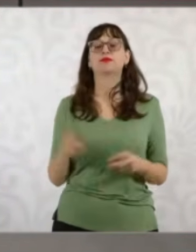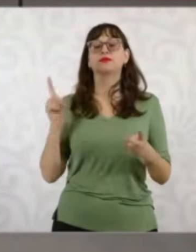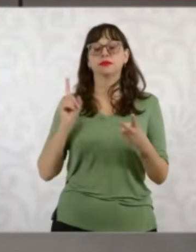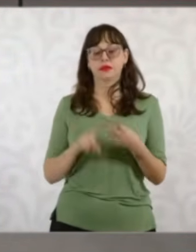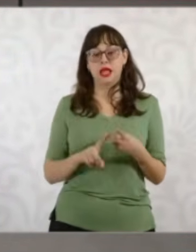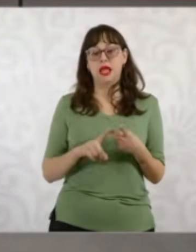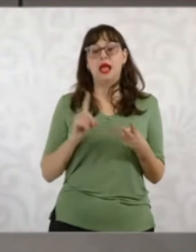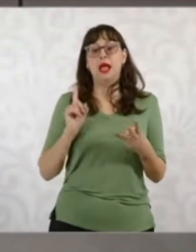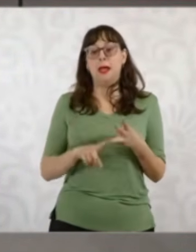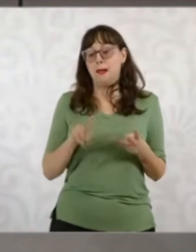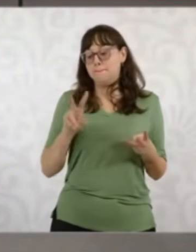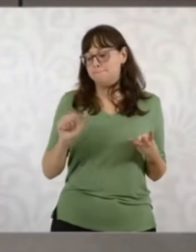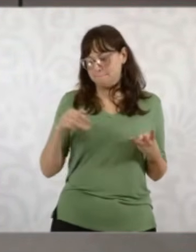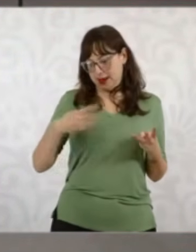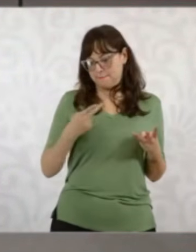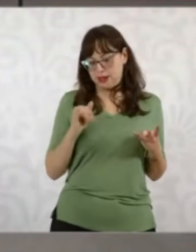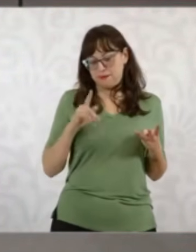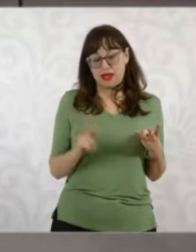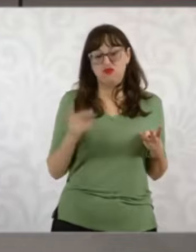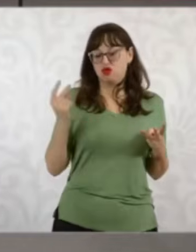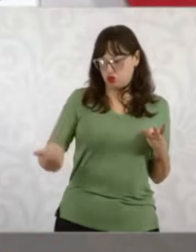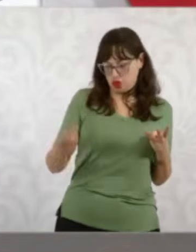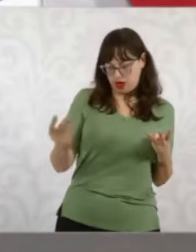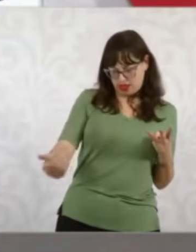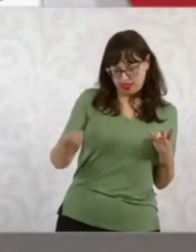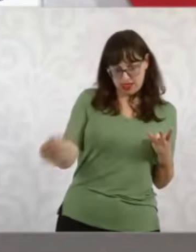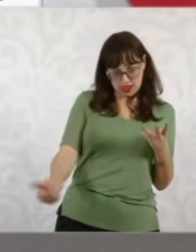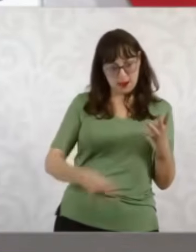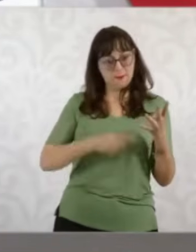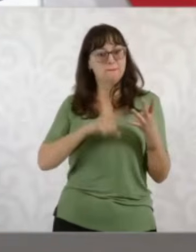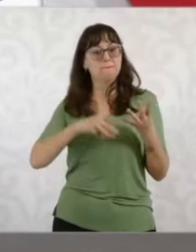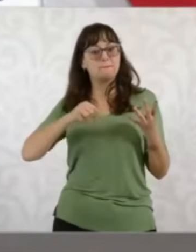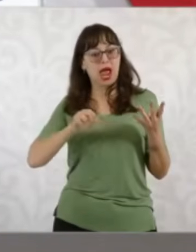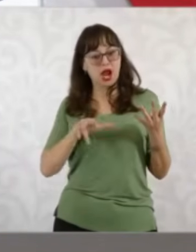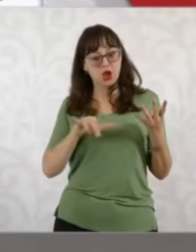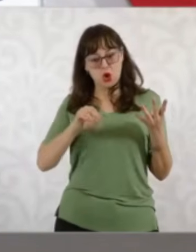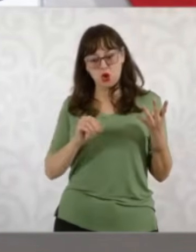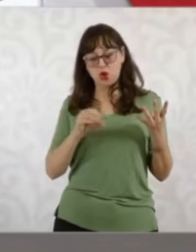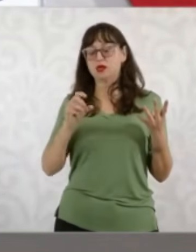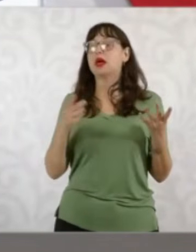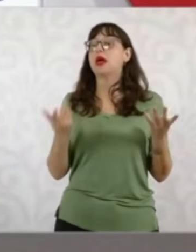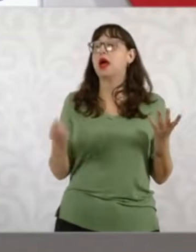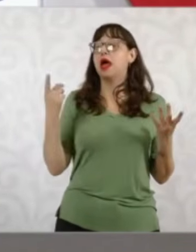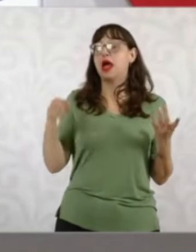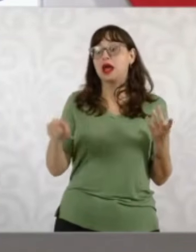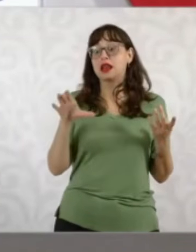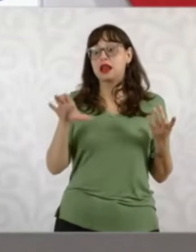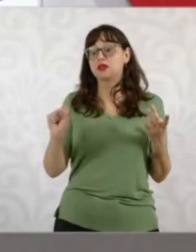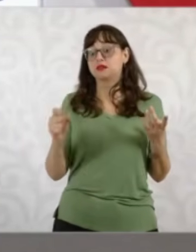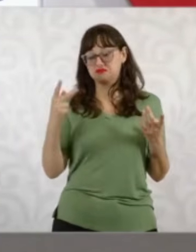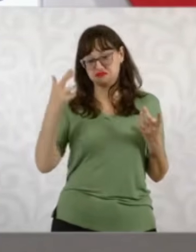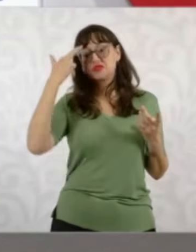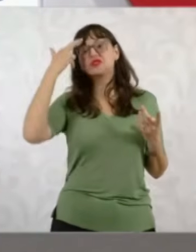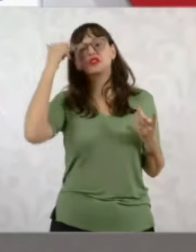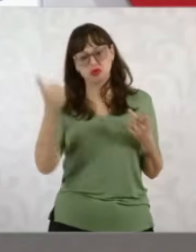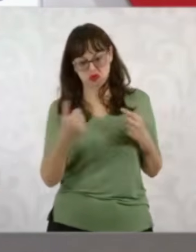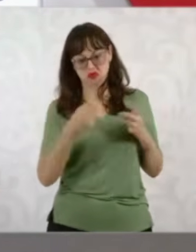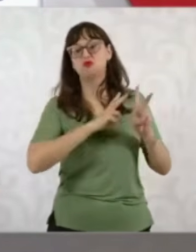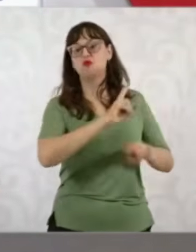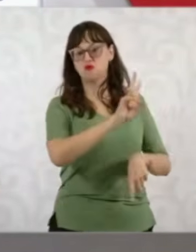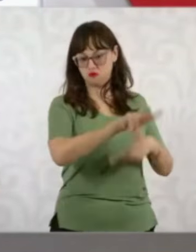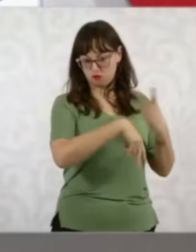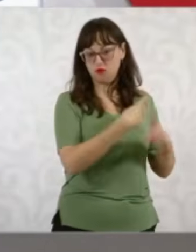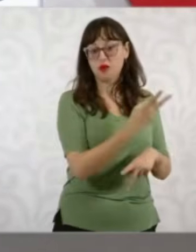Pipe, Trump le truena los dedos, Mario Luis Ramos, Claudia Sheinbaum nos dio la razón. Fue a la final del